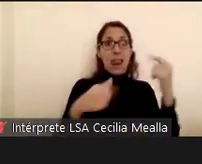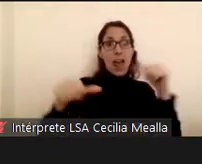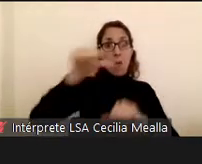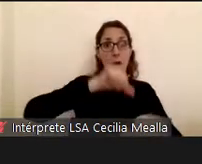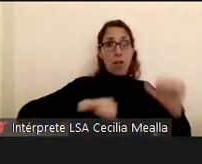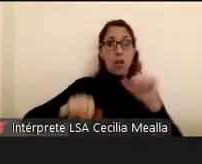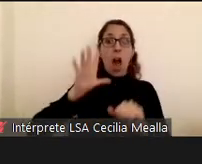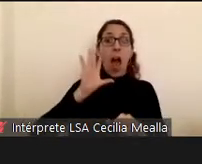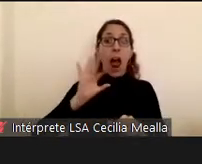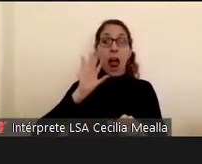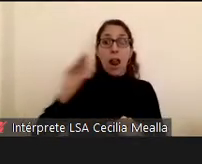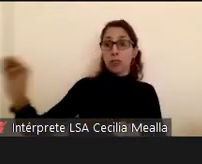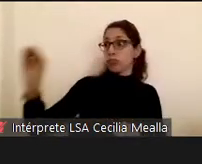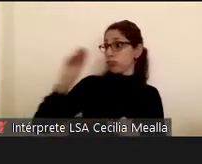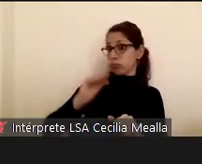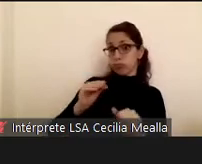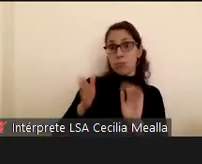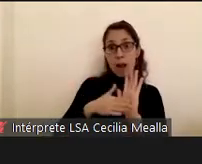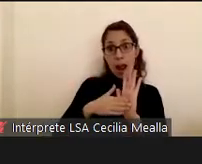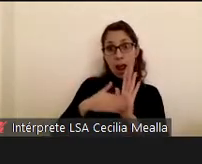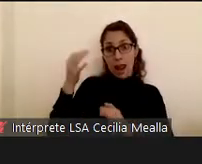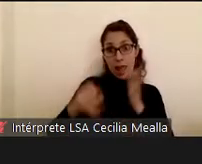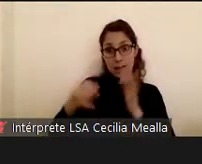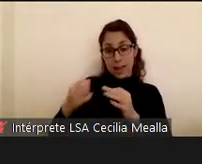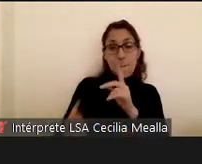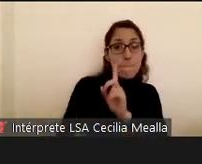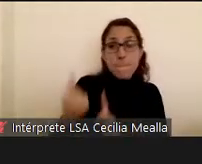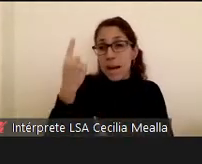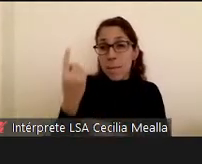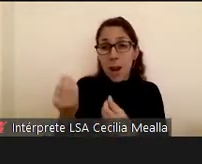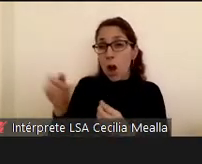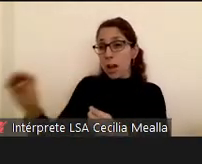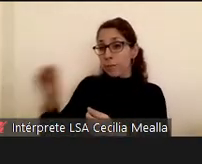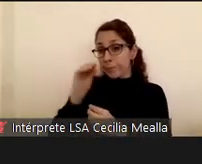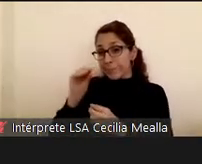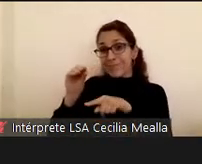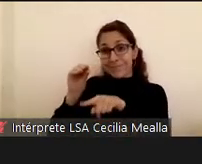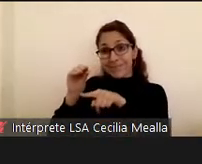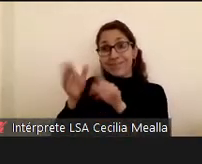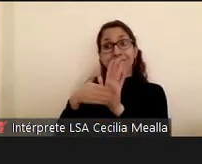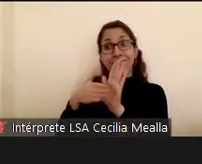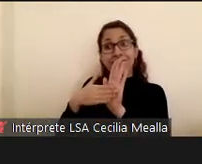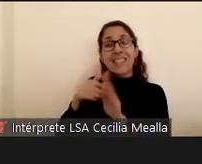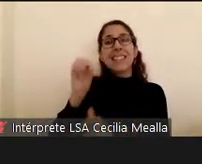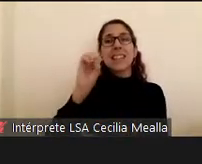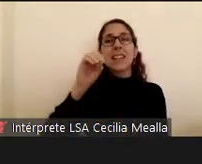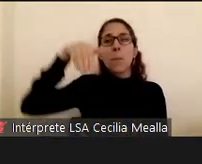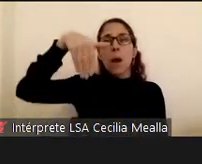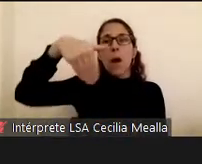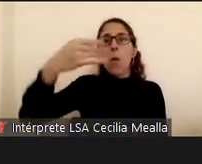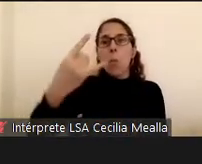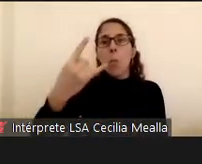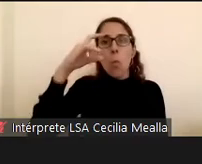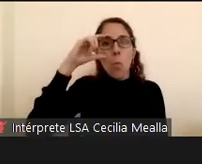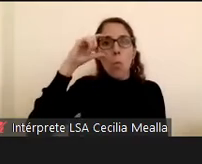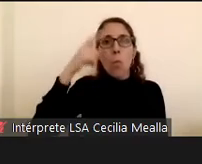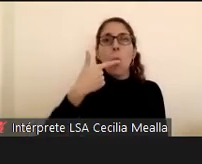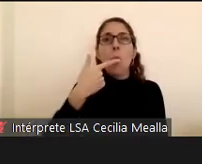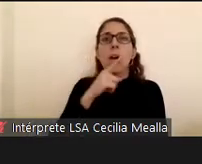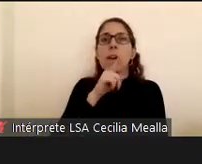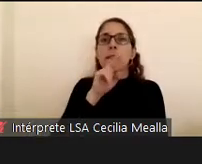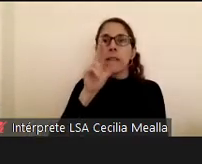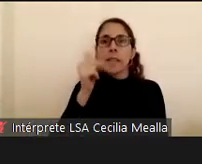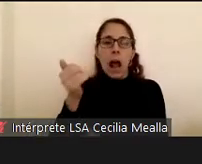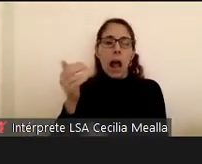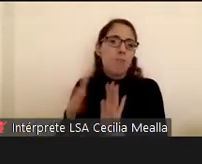el primer paso justamente es la muestra, ¿sí? esa muestra hay que evaluar si esa